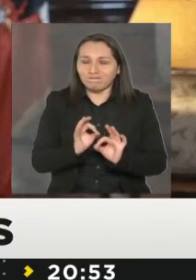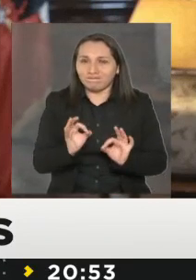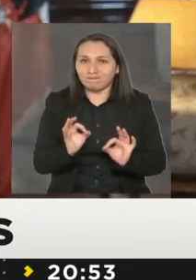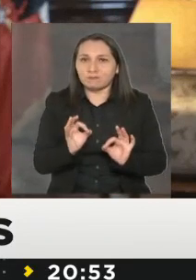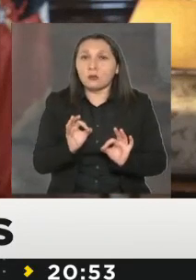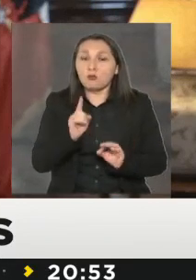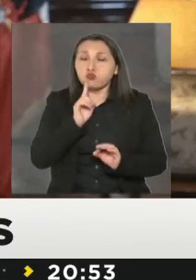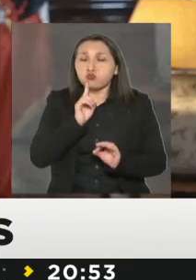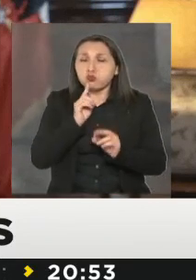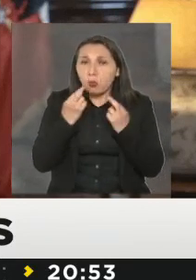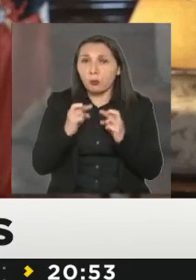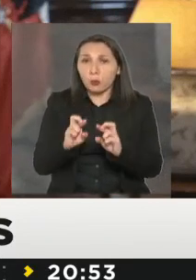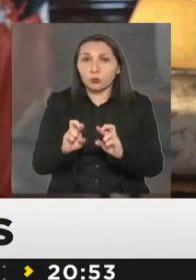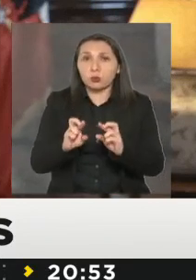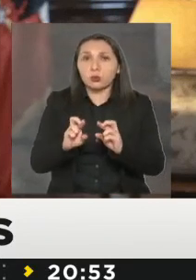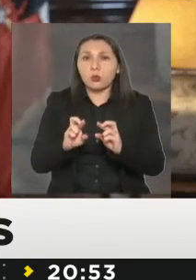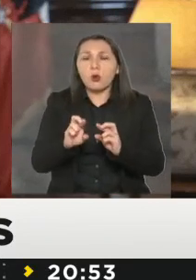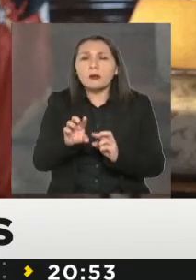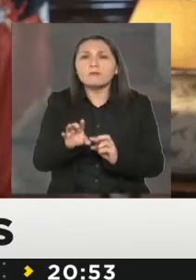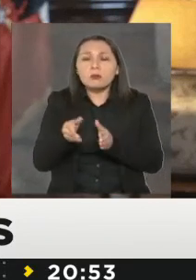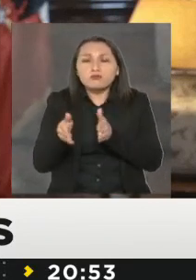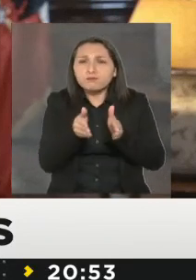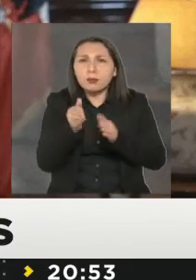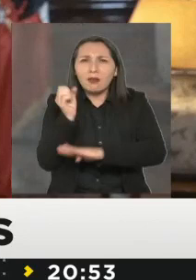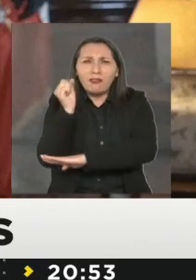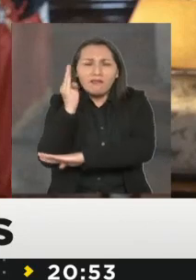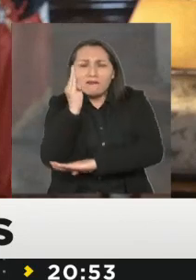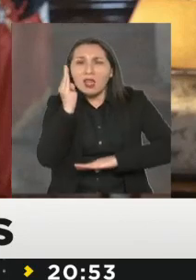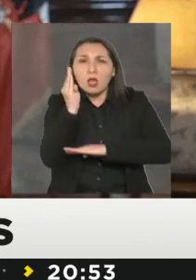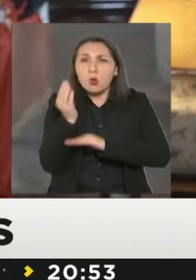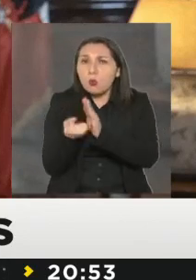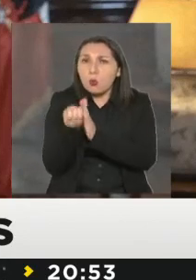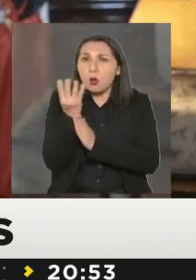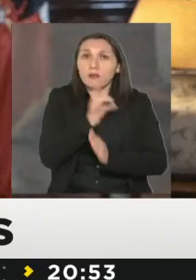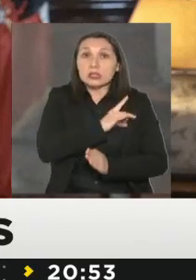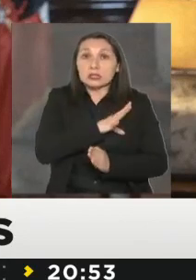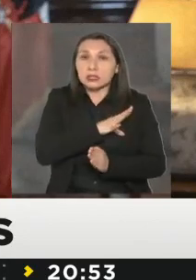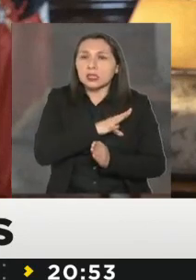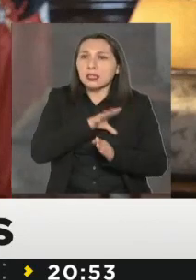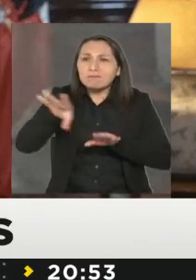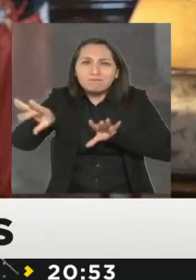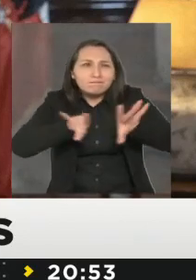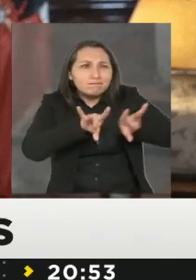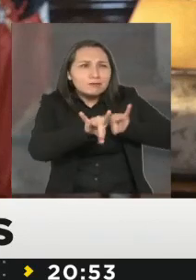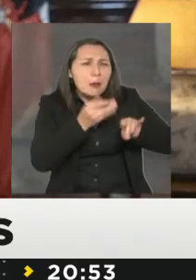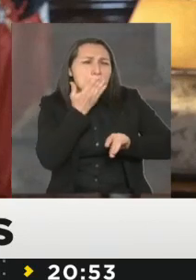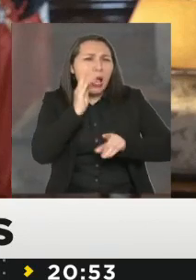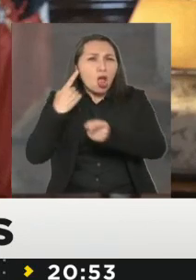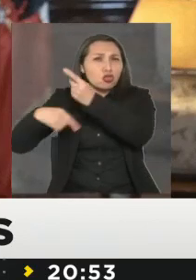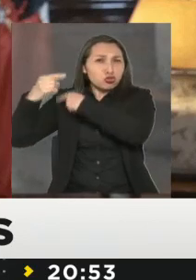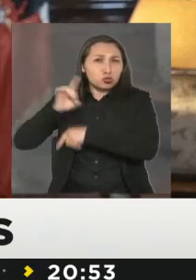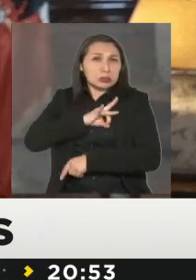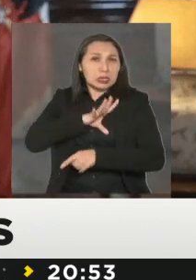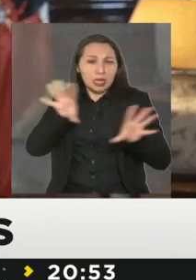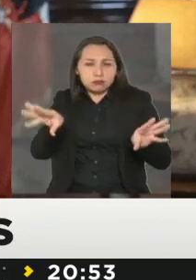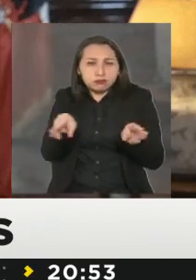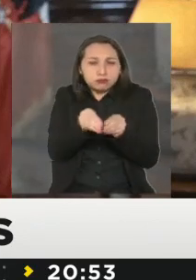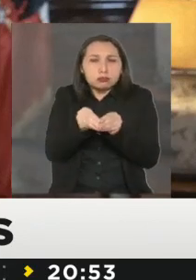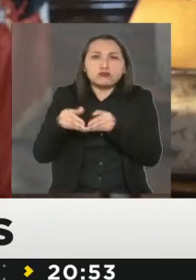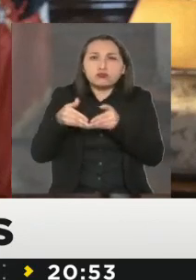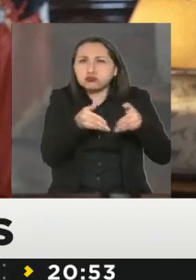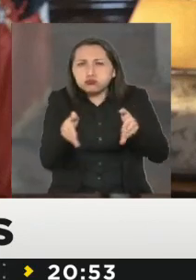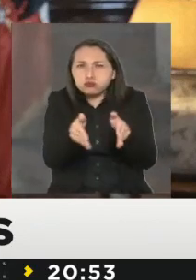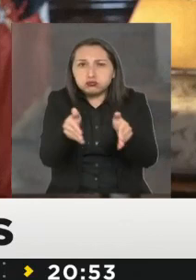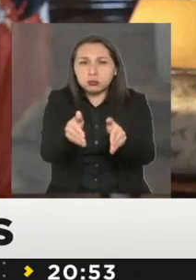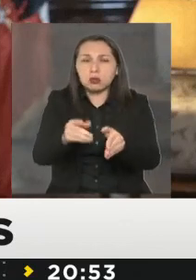tenemos la oportunidad presente de erigir las bases de un nuevo chile que recogiendo lo mejor de nuestra historia nos embarque en un